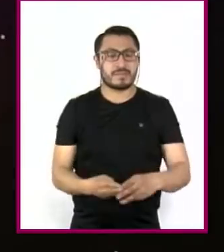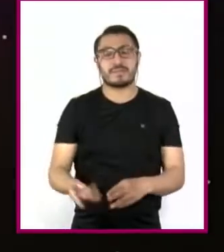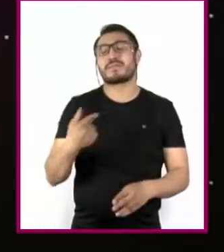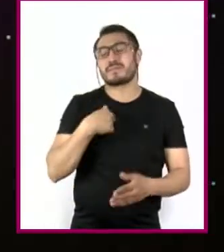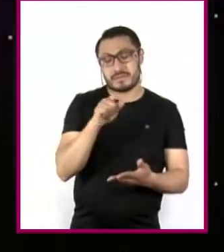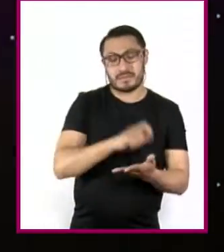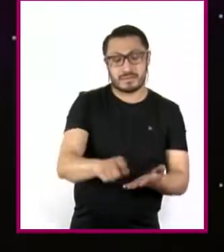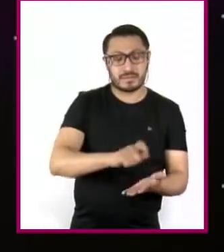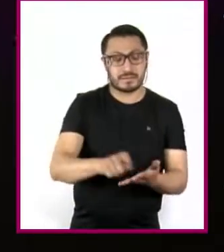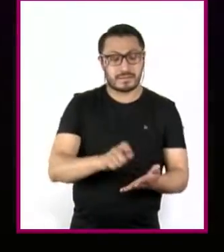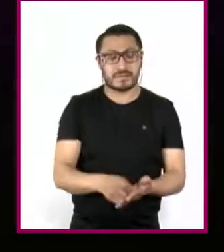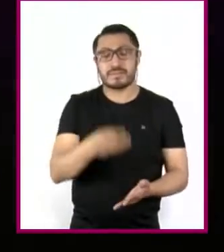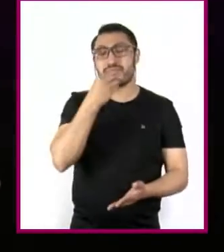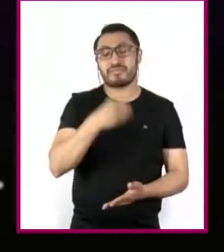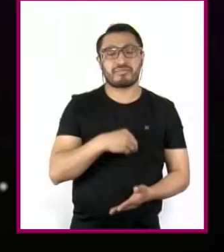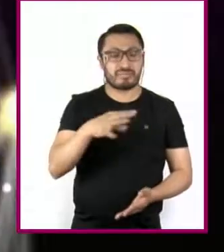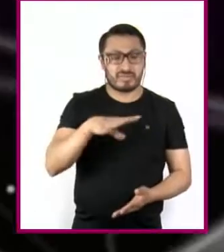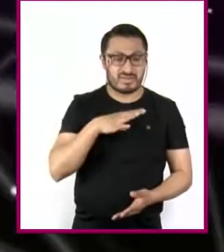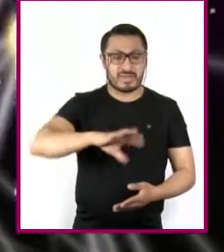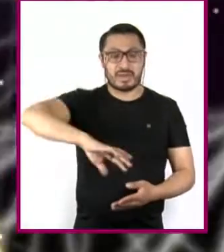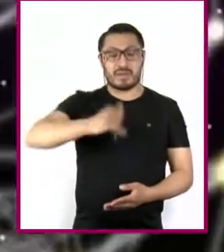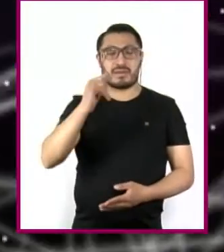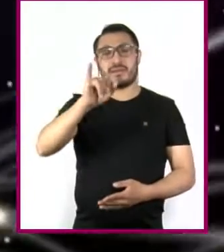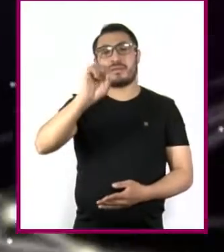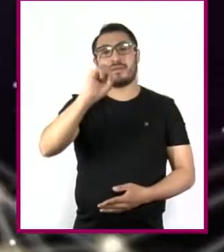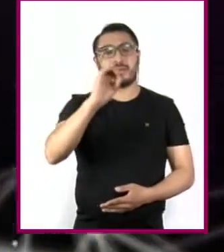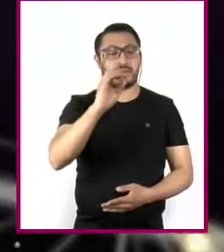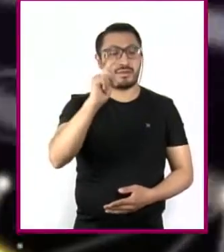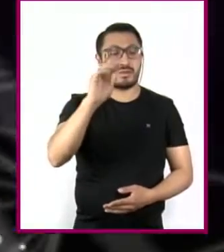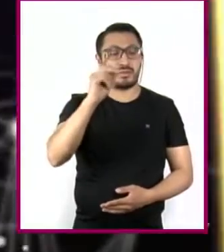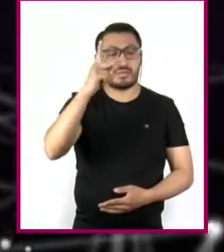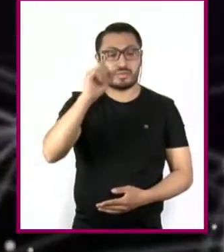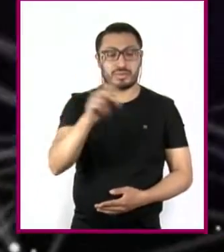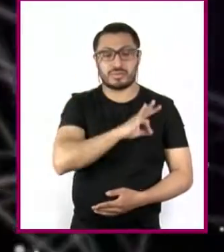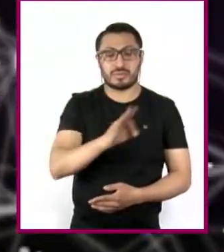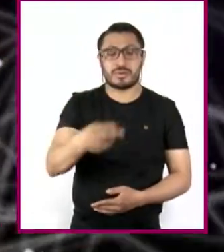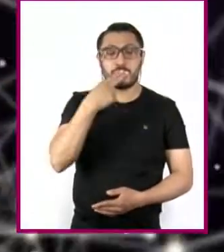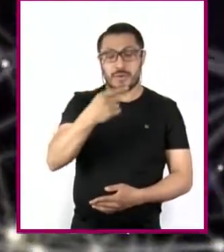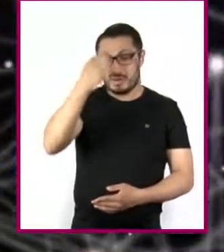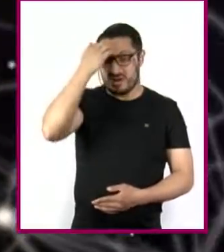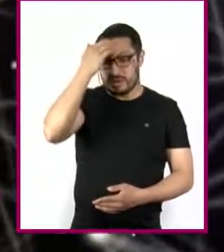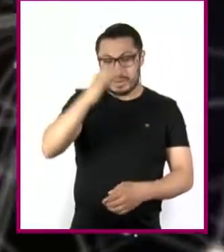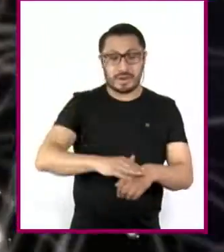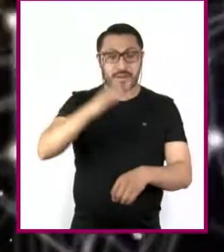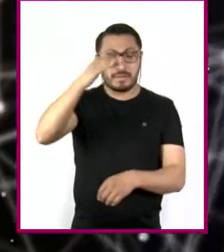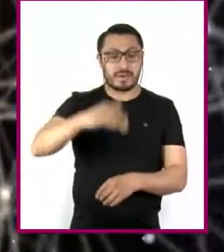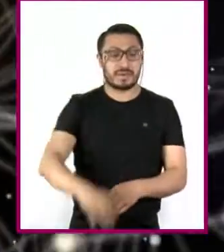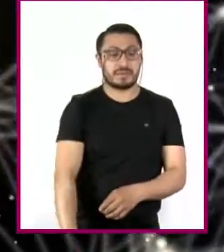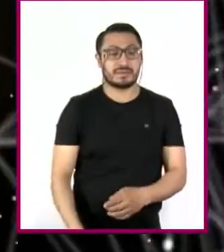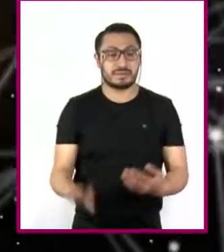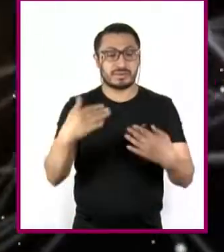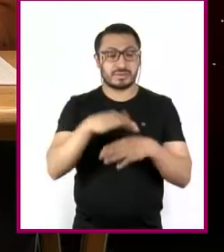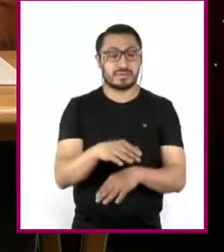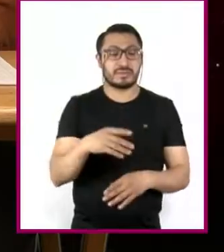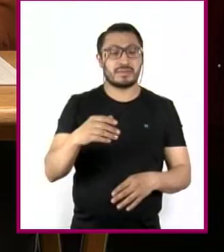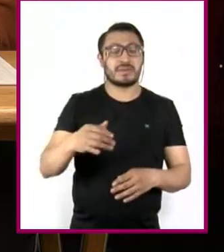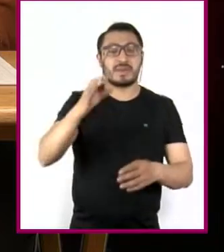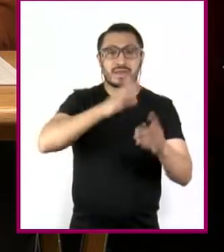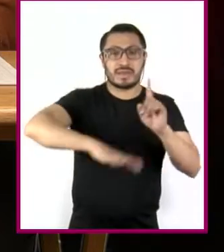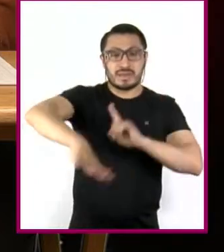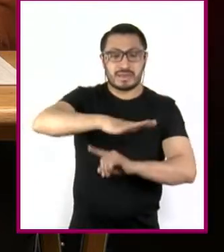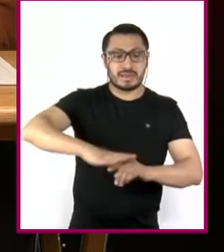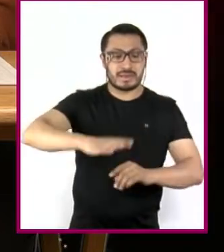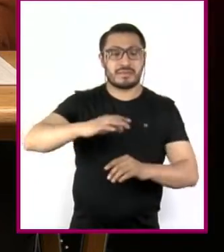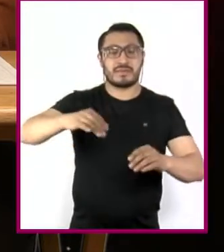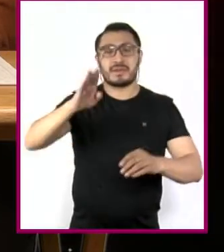anoté. A pesar de que existen otros isótopos que también pueden usarse para conocer más sobre el paleoclima, el